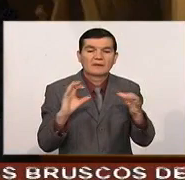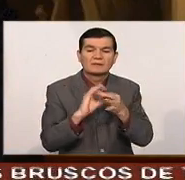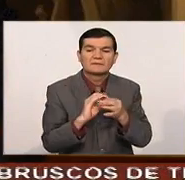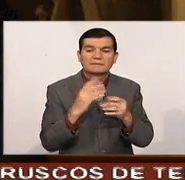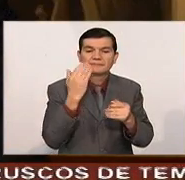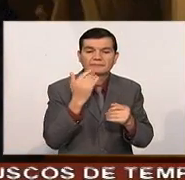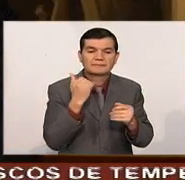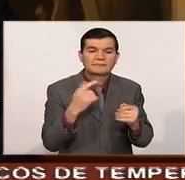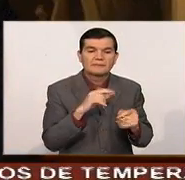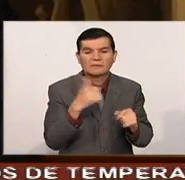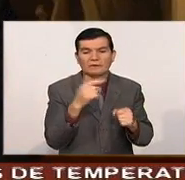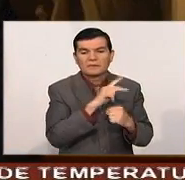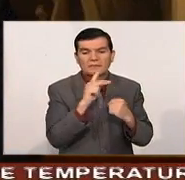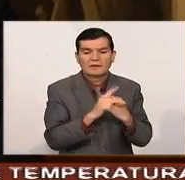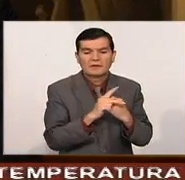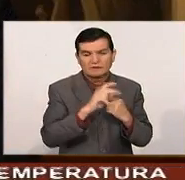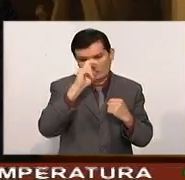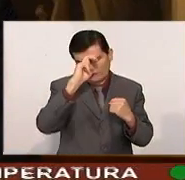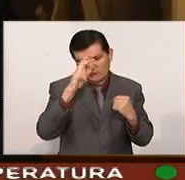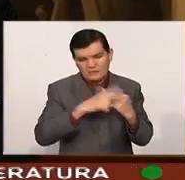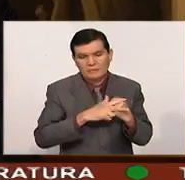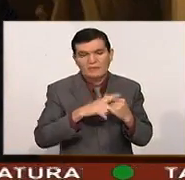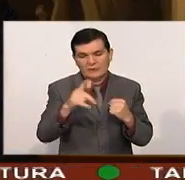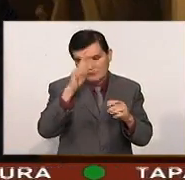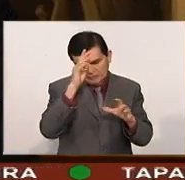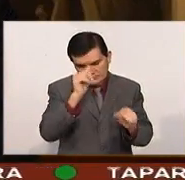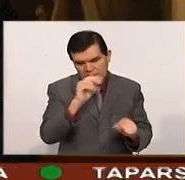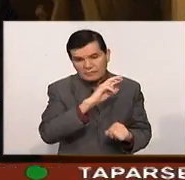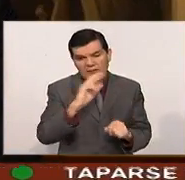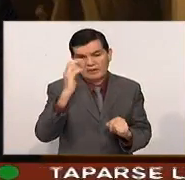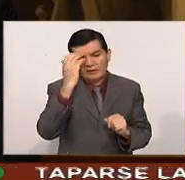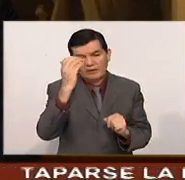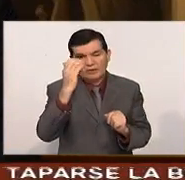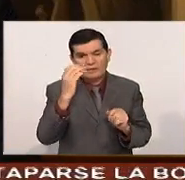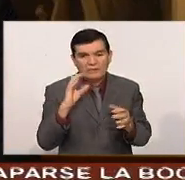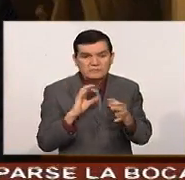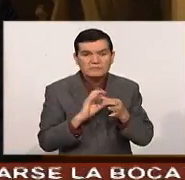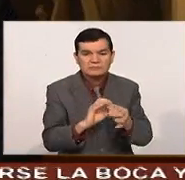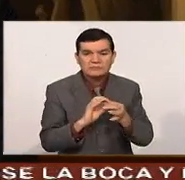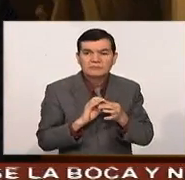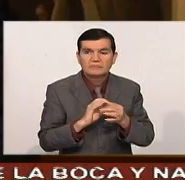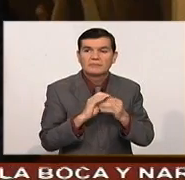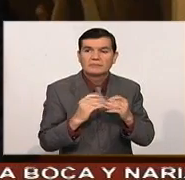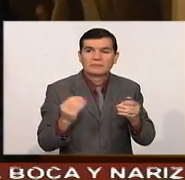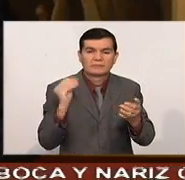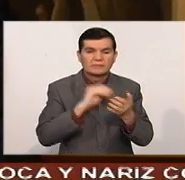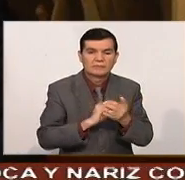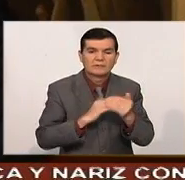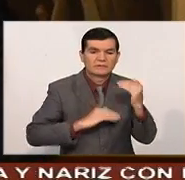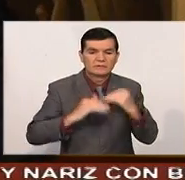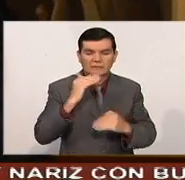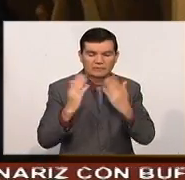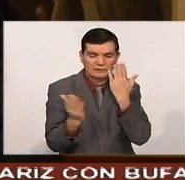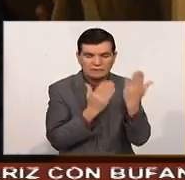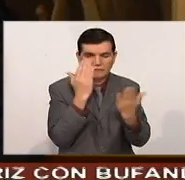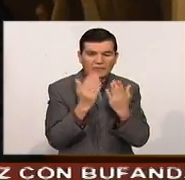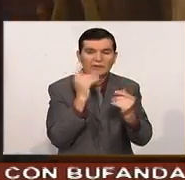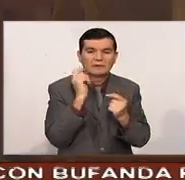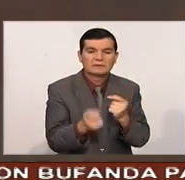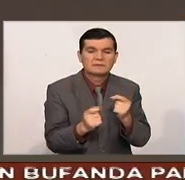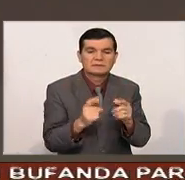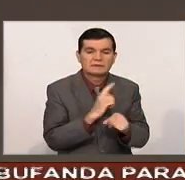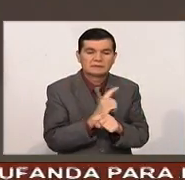tenemos con ningún otro país europeo. Un acuerdo de reconocimiento mutuo de grados académicos en materia